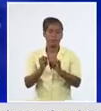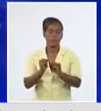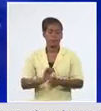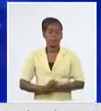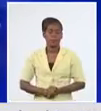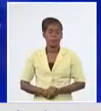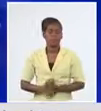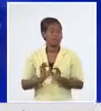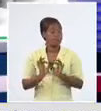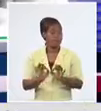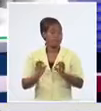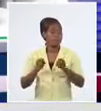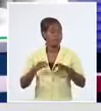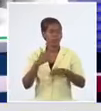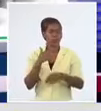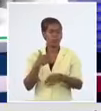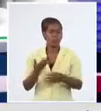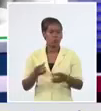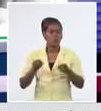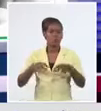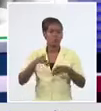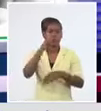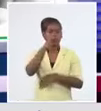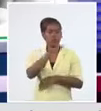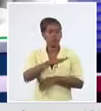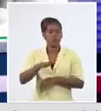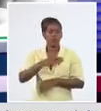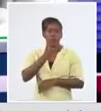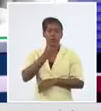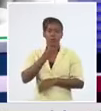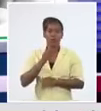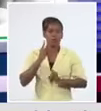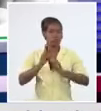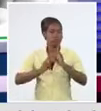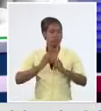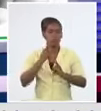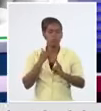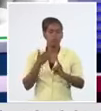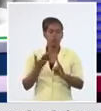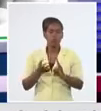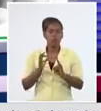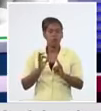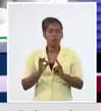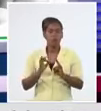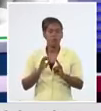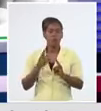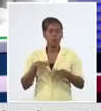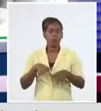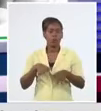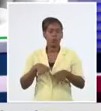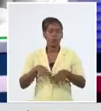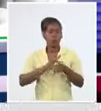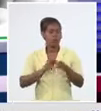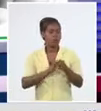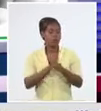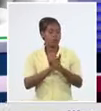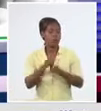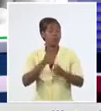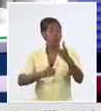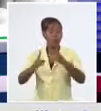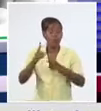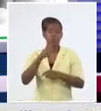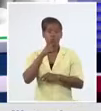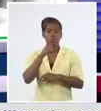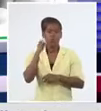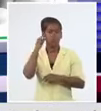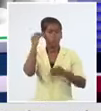incidencia de la enfermedad en niños, adolescentes y jóvenes sigue siendo preocupante. Hoy firma la